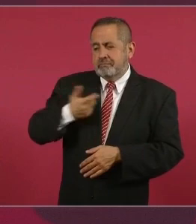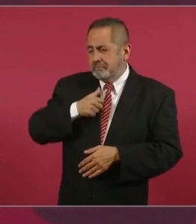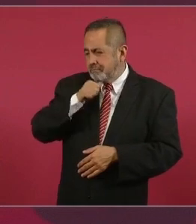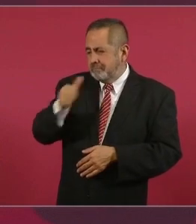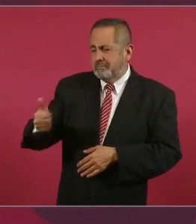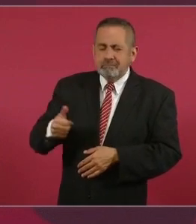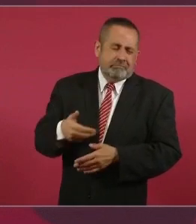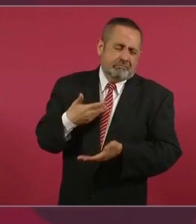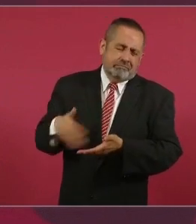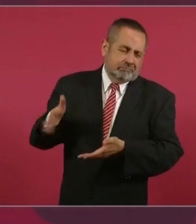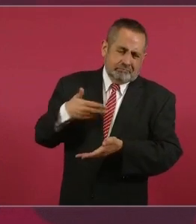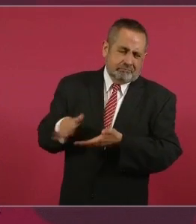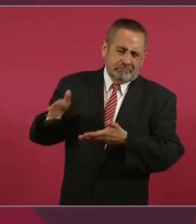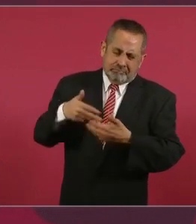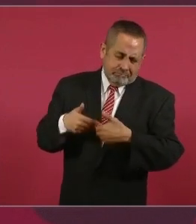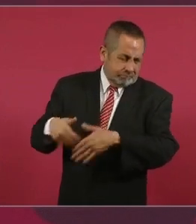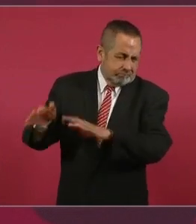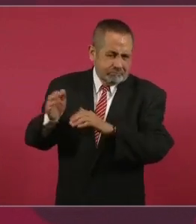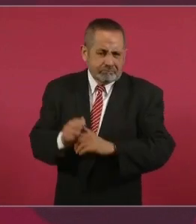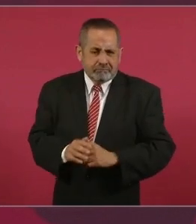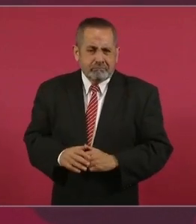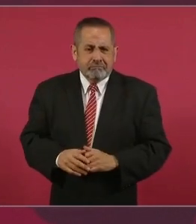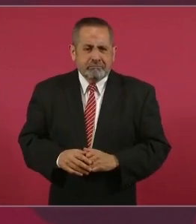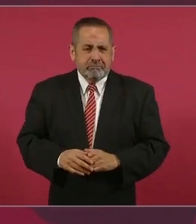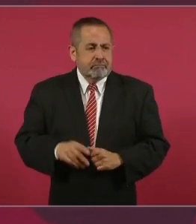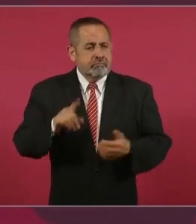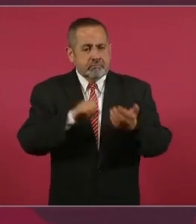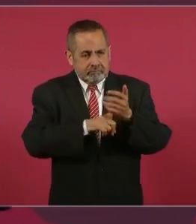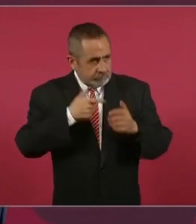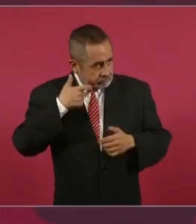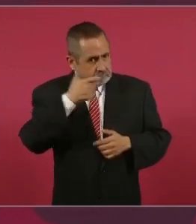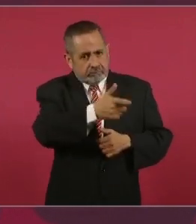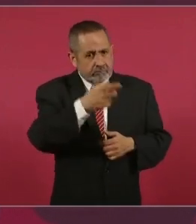que no pagaban a los hoteleros.